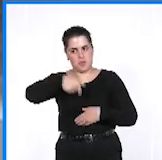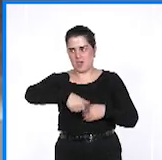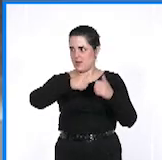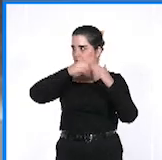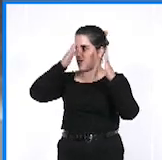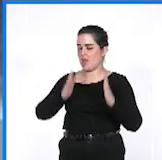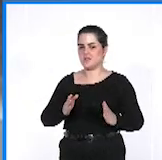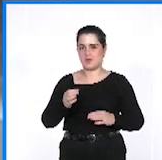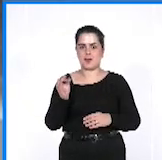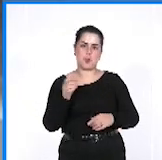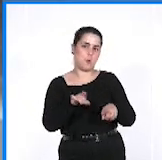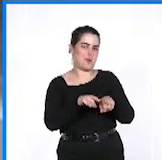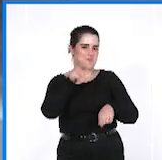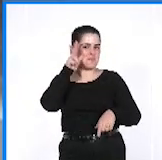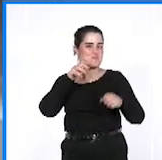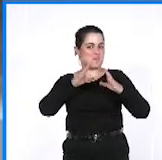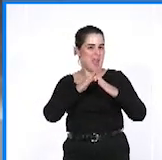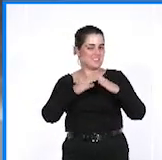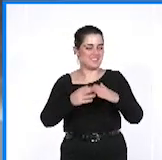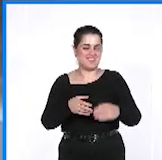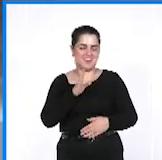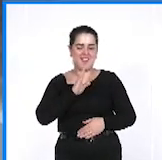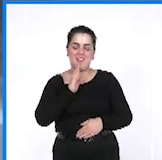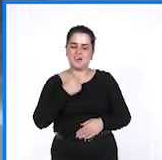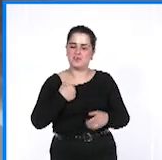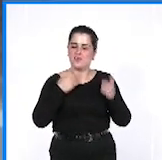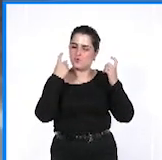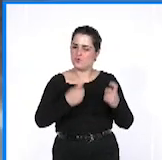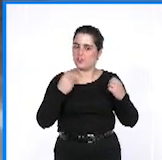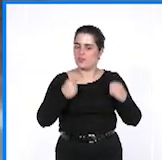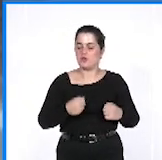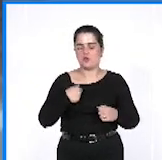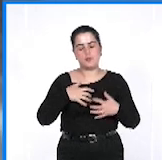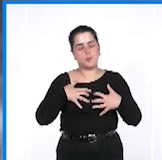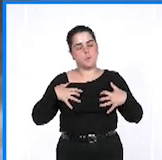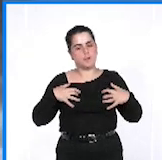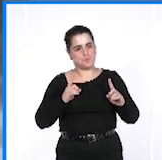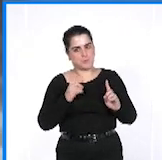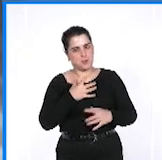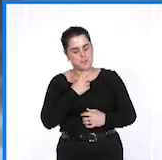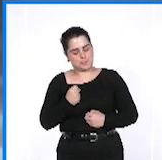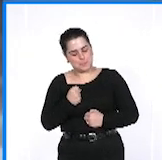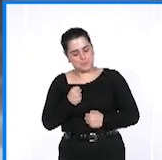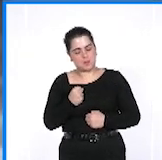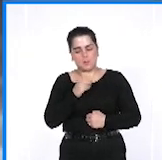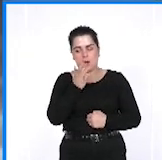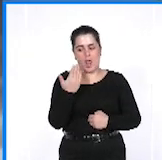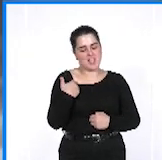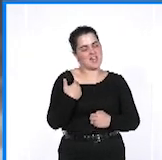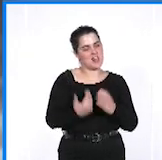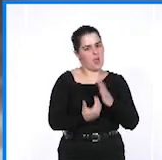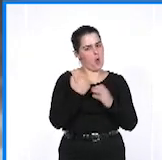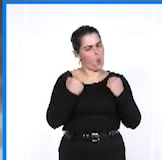o a vuestro mansión como como habéis dicho la verdad es que voy a hacer un esfuerzo por no emocionarme porque el día de ayer fue muy